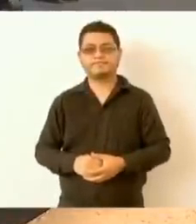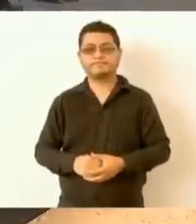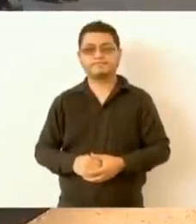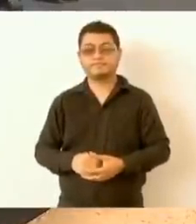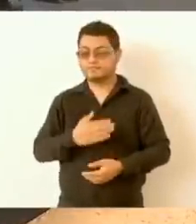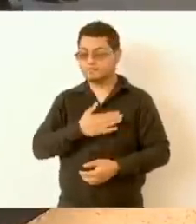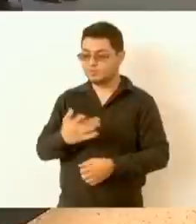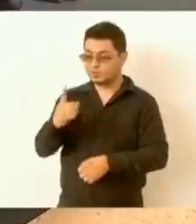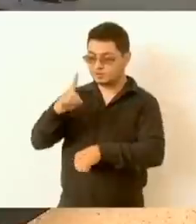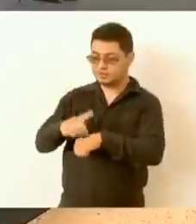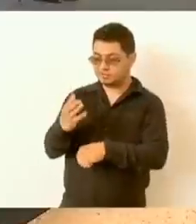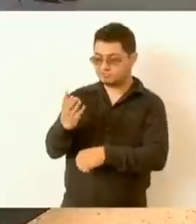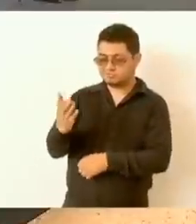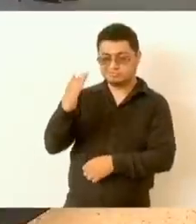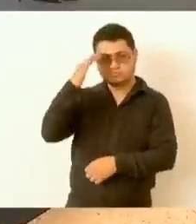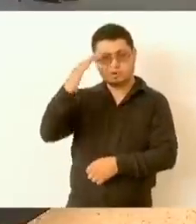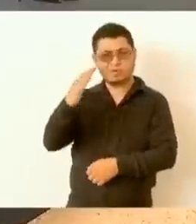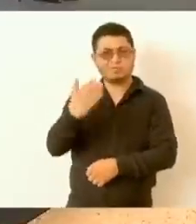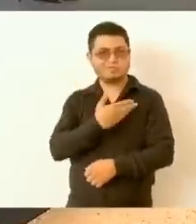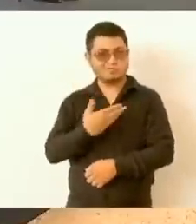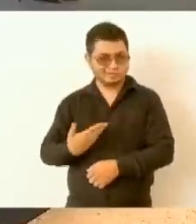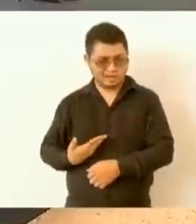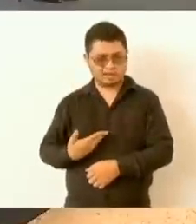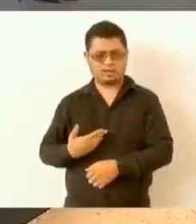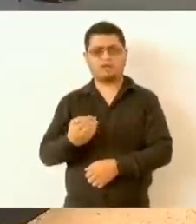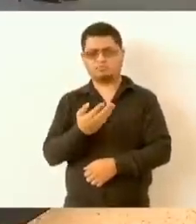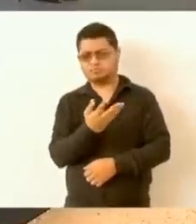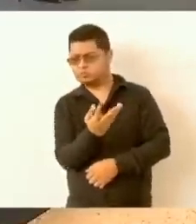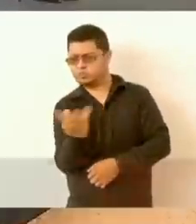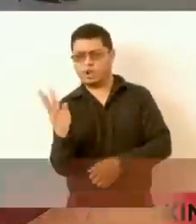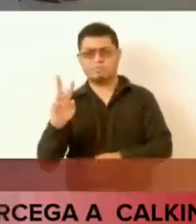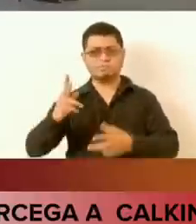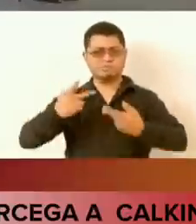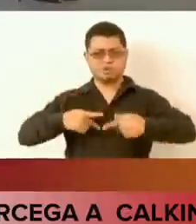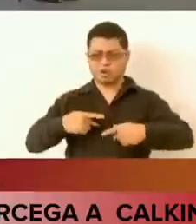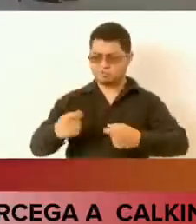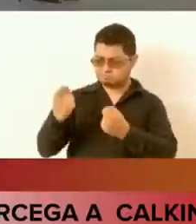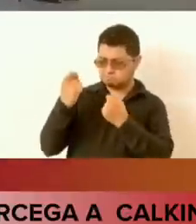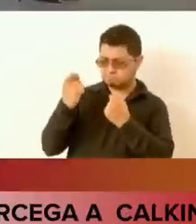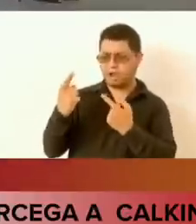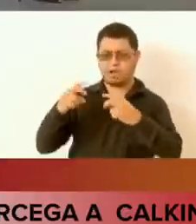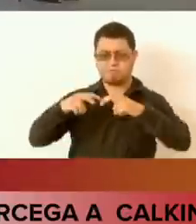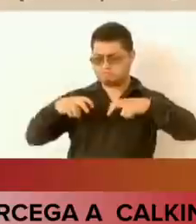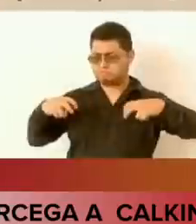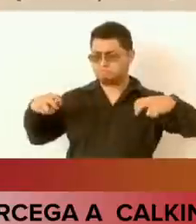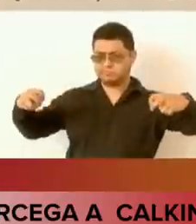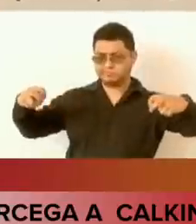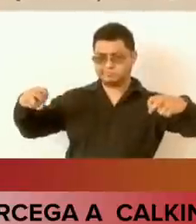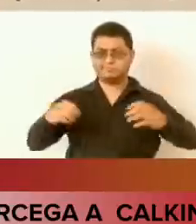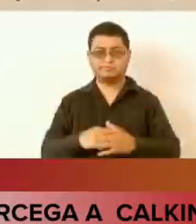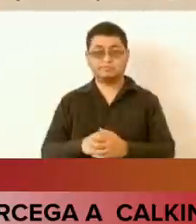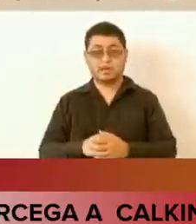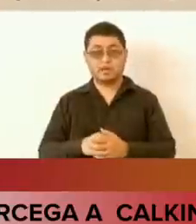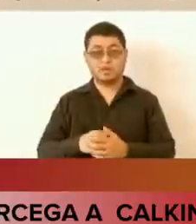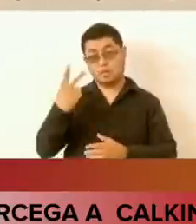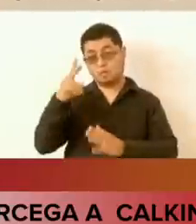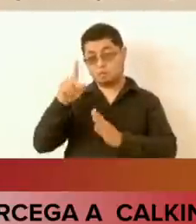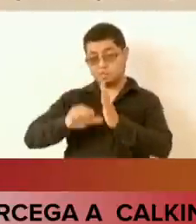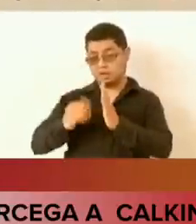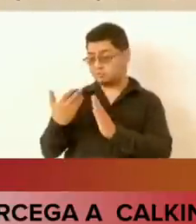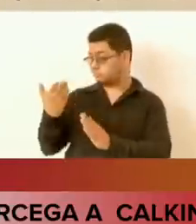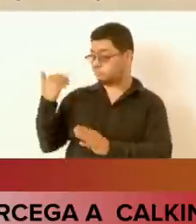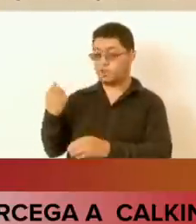Buenos días, señor presidente, distinguidos miembros del presidio. Hace 2 meses y 4 días tuvimos